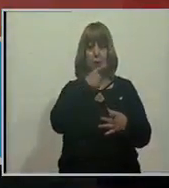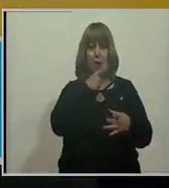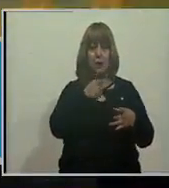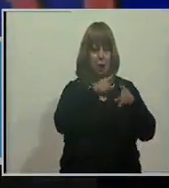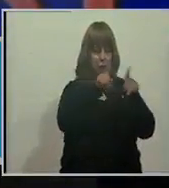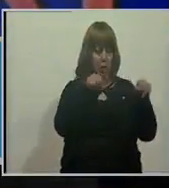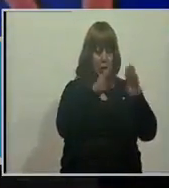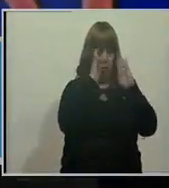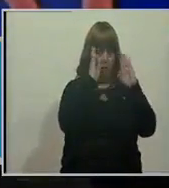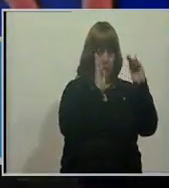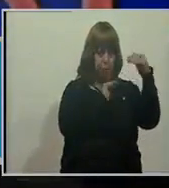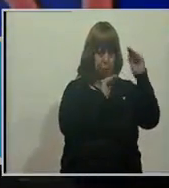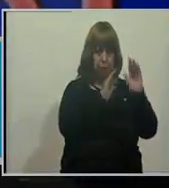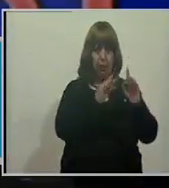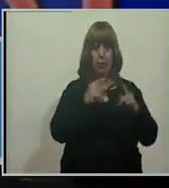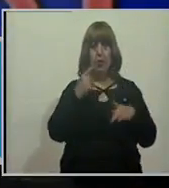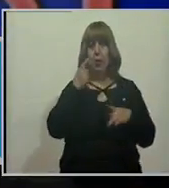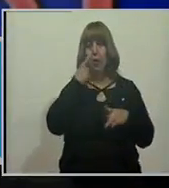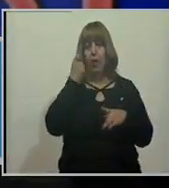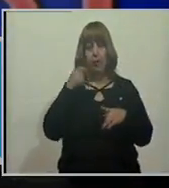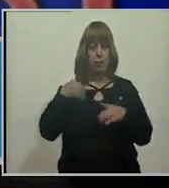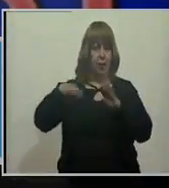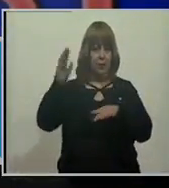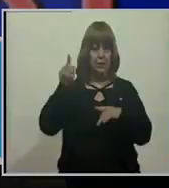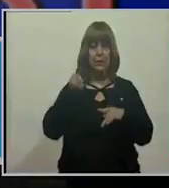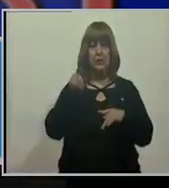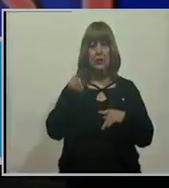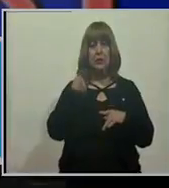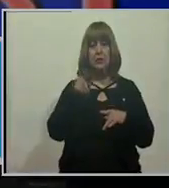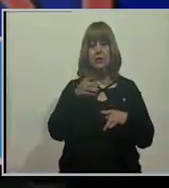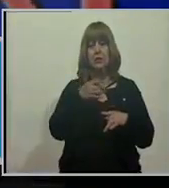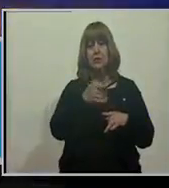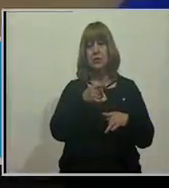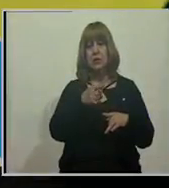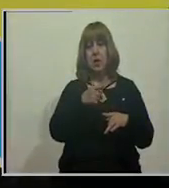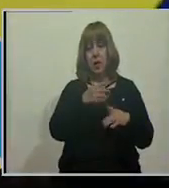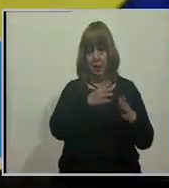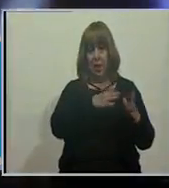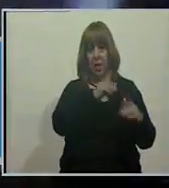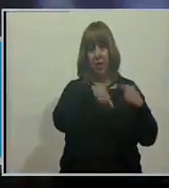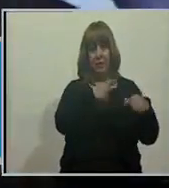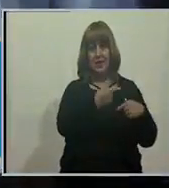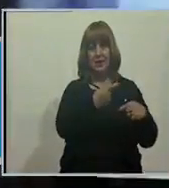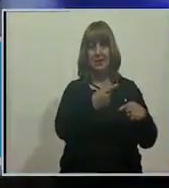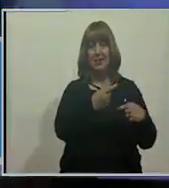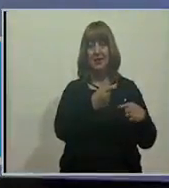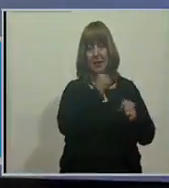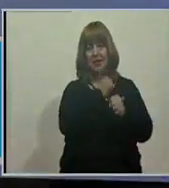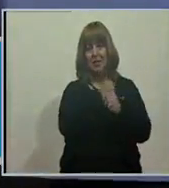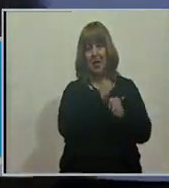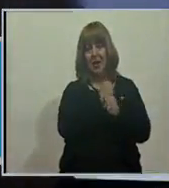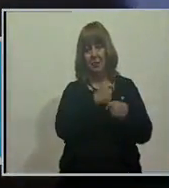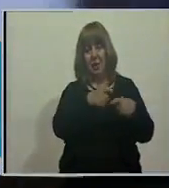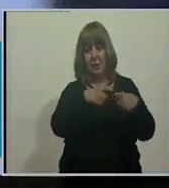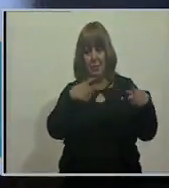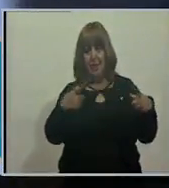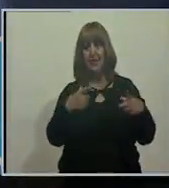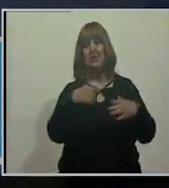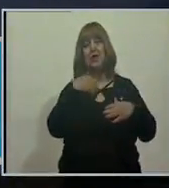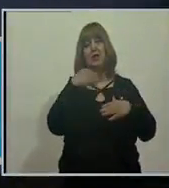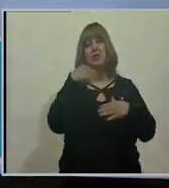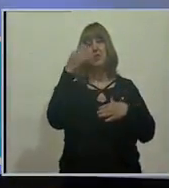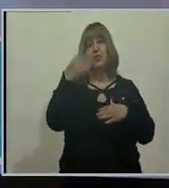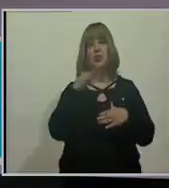está más estanco y otros donde realmente tenemos posibilidades de hacer muchas uh-huh. más cosas, de trabajar, de proyectar, de